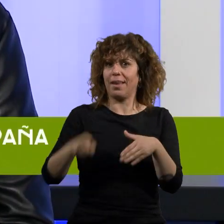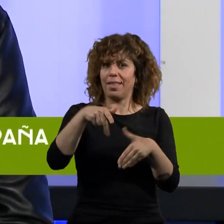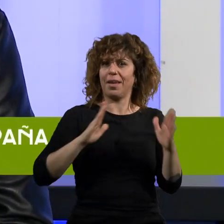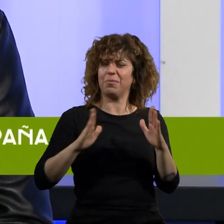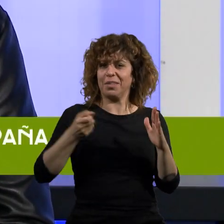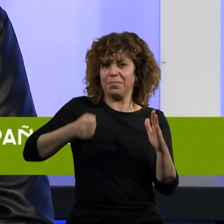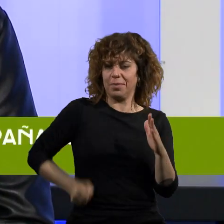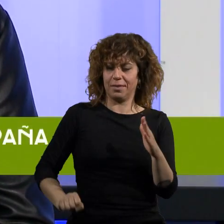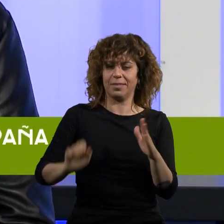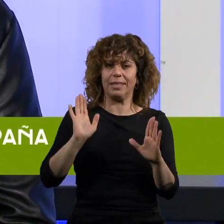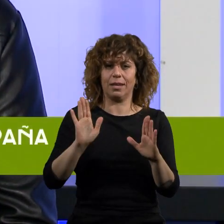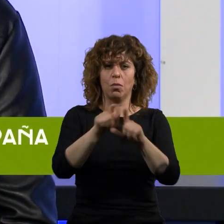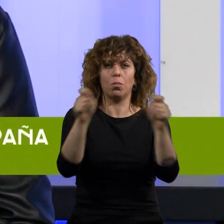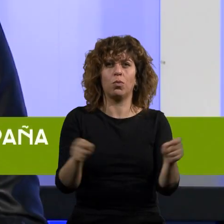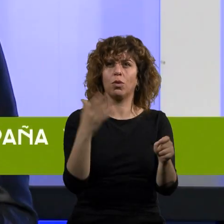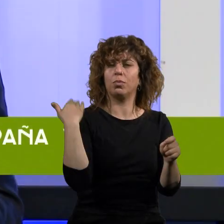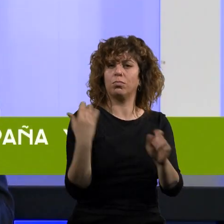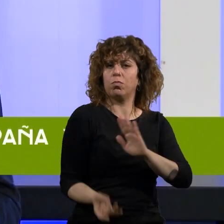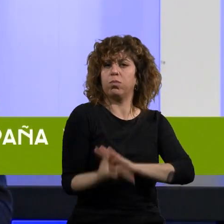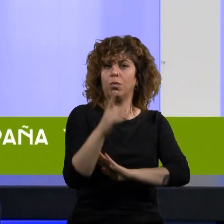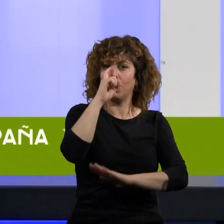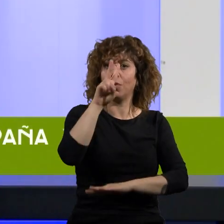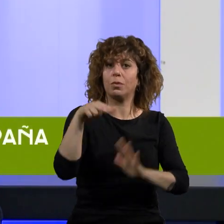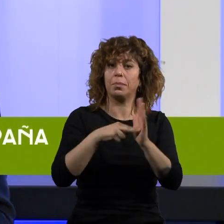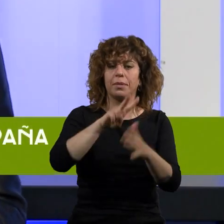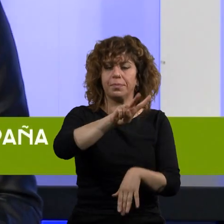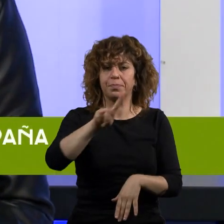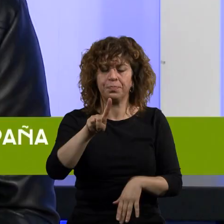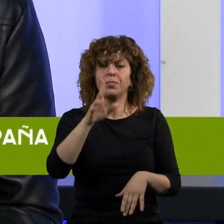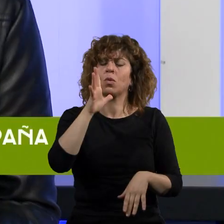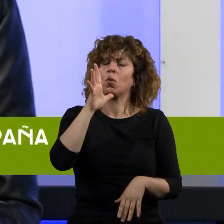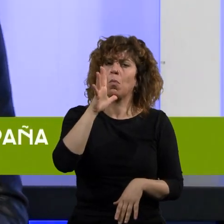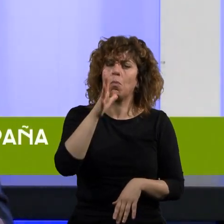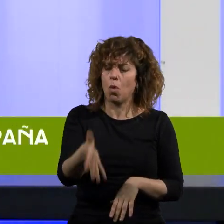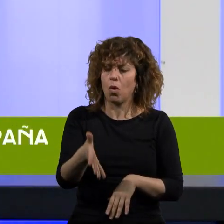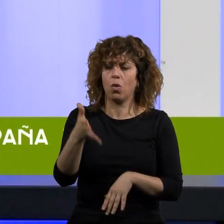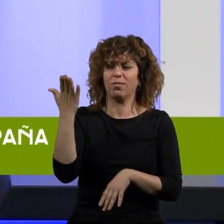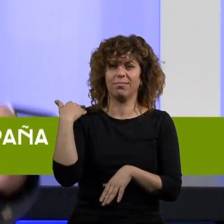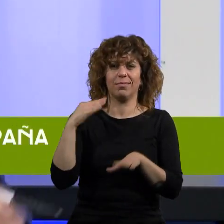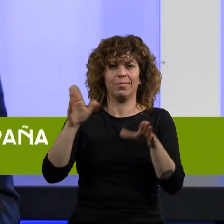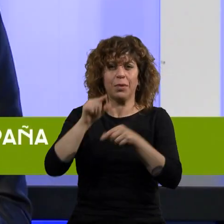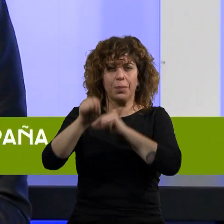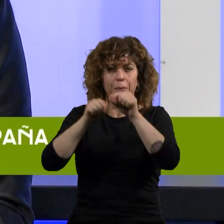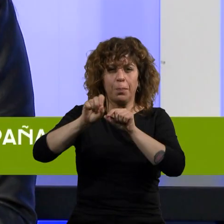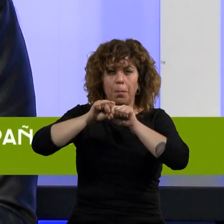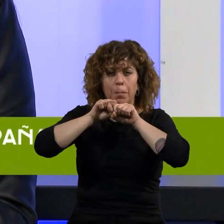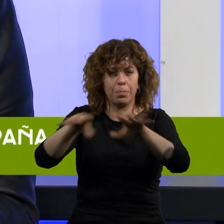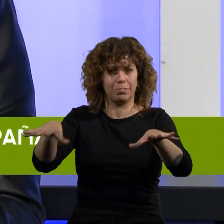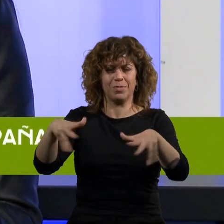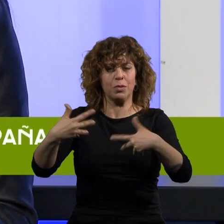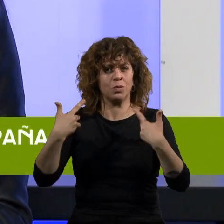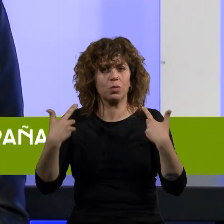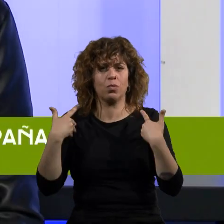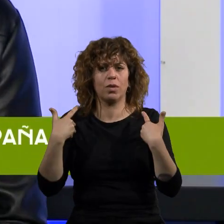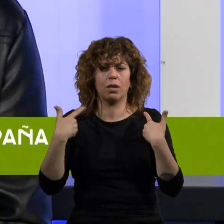mierda, que claro, se publicó en 2021, tras todo el tema de la pandemia, de todo lo que sufrimos, que